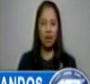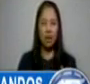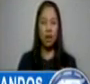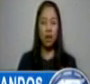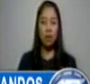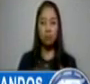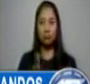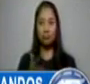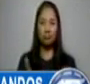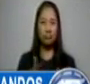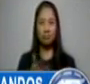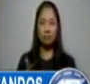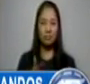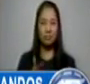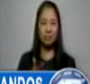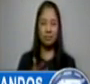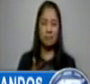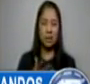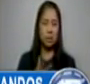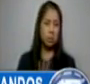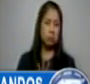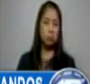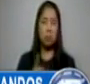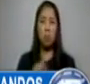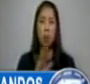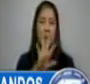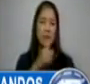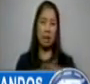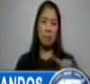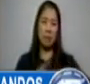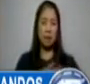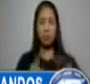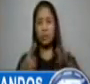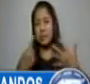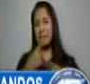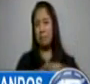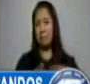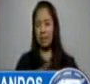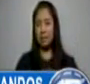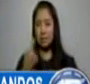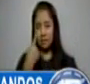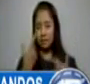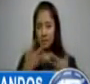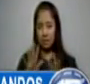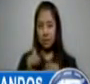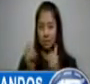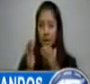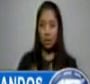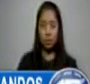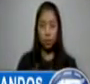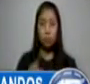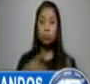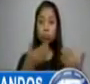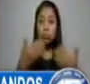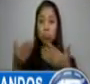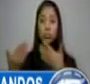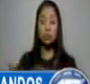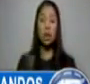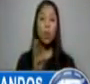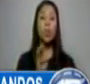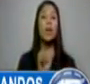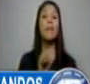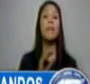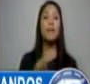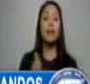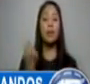decir, casi la quinta parte, sexta parte de los graduandos, van a recibir una beca para